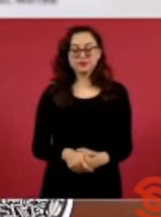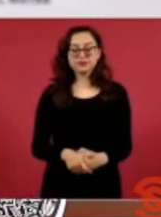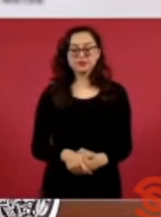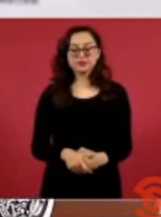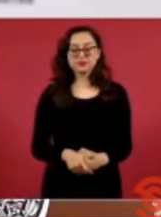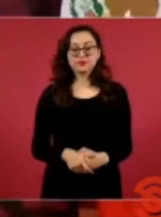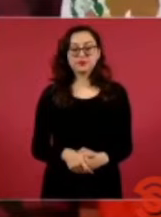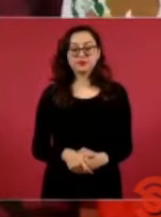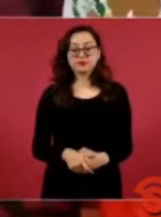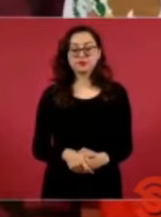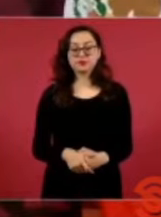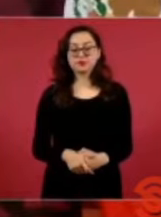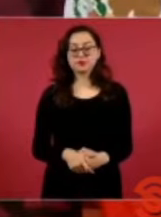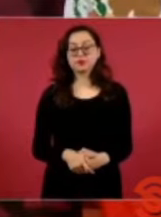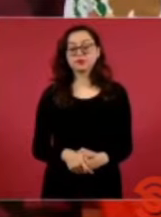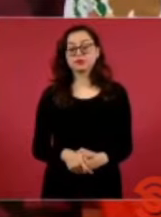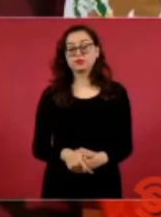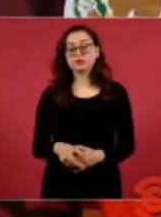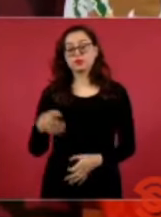y el Poder Judicial